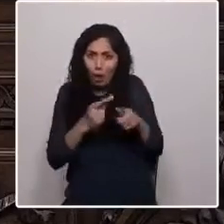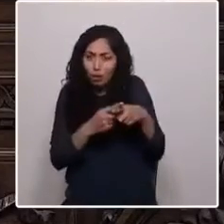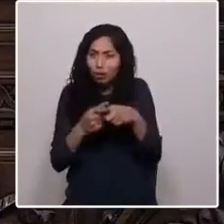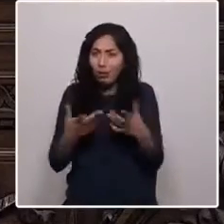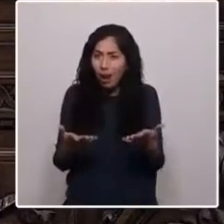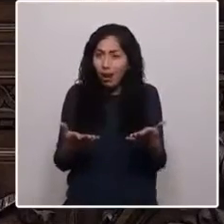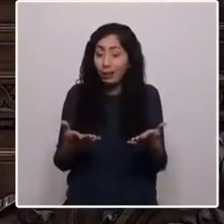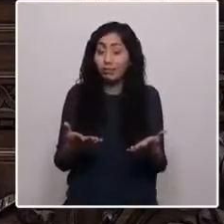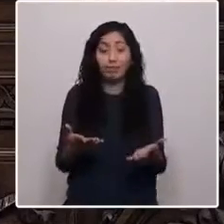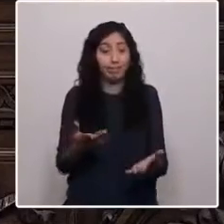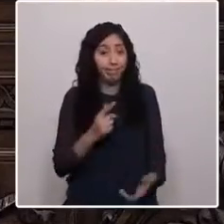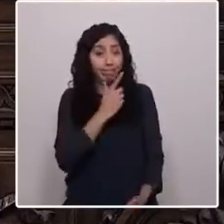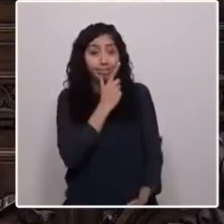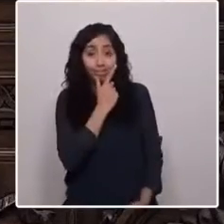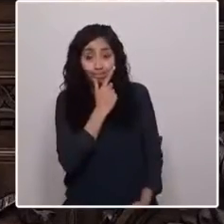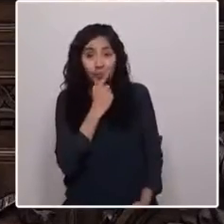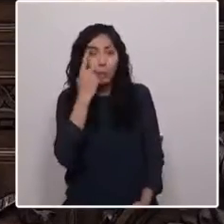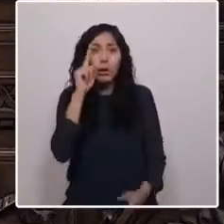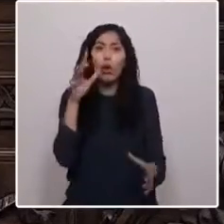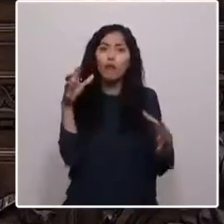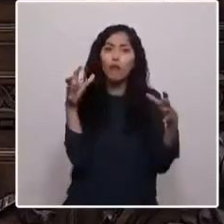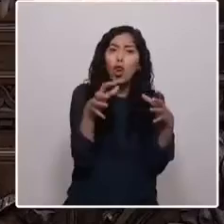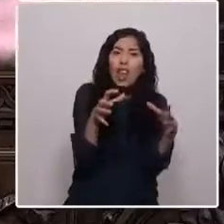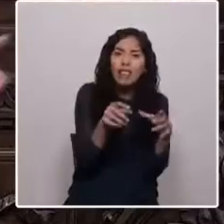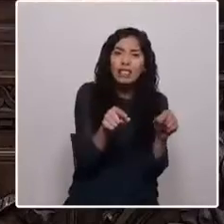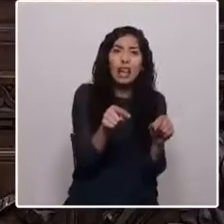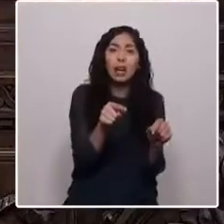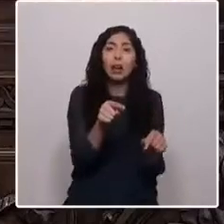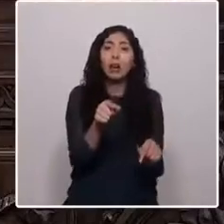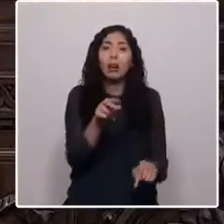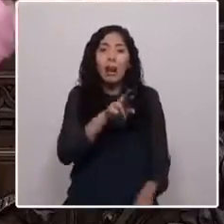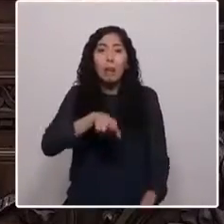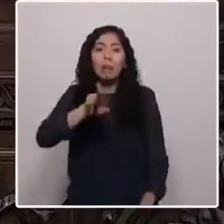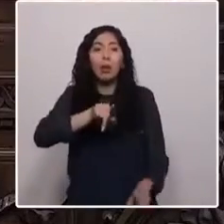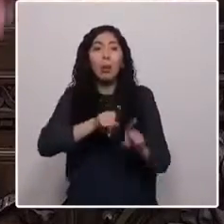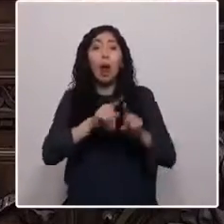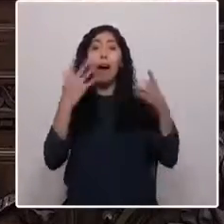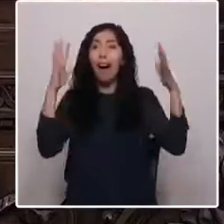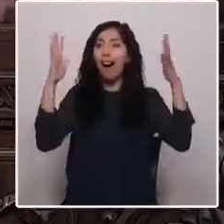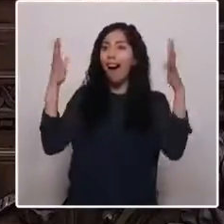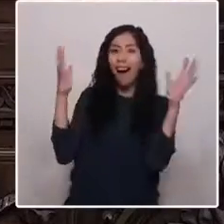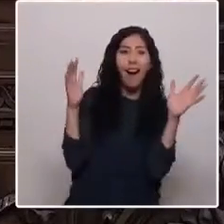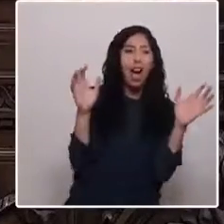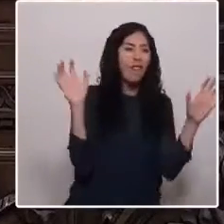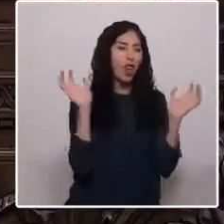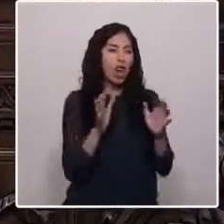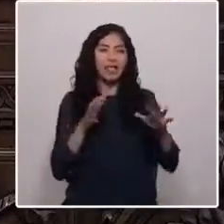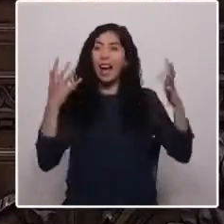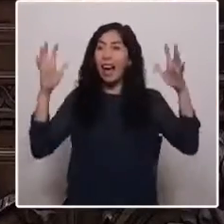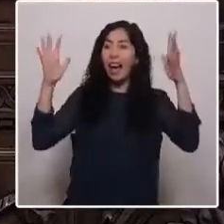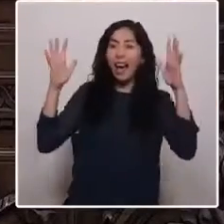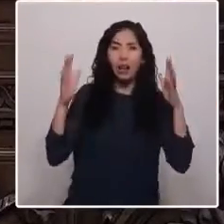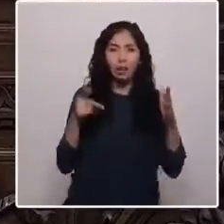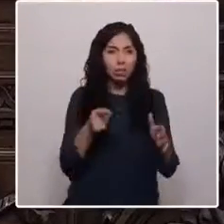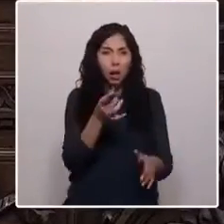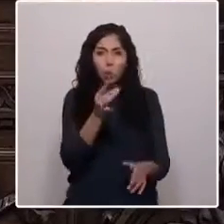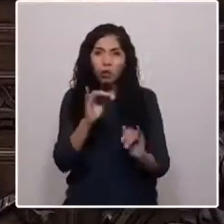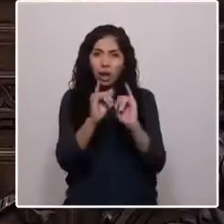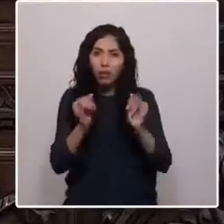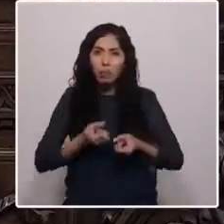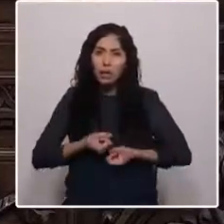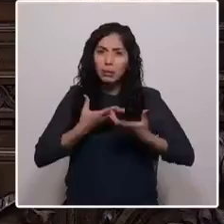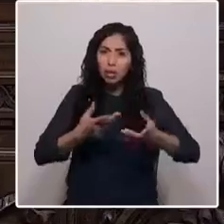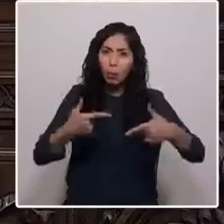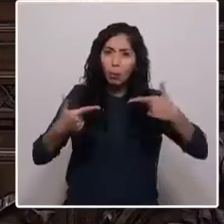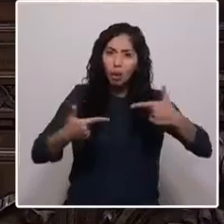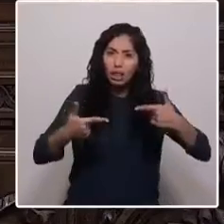que la violencia se convierta en una constante de celebraciones y el único medio de expresión política, entonces simplemente